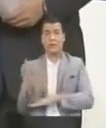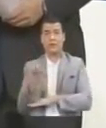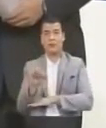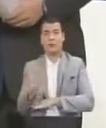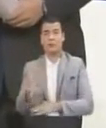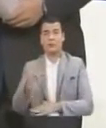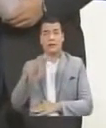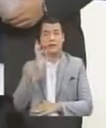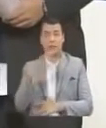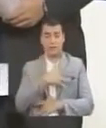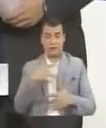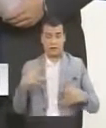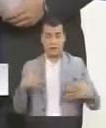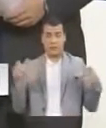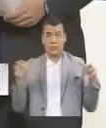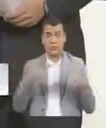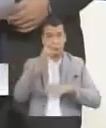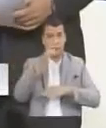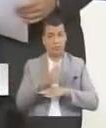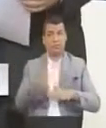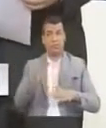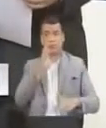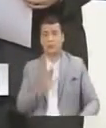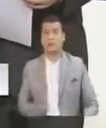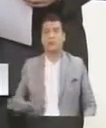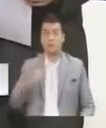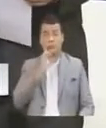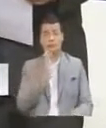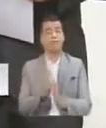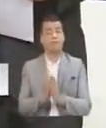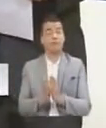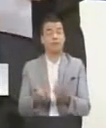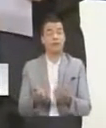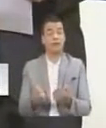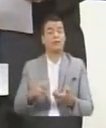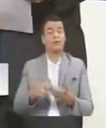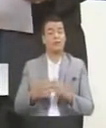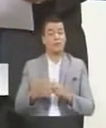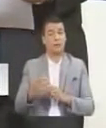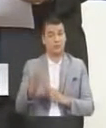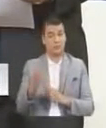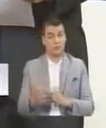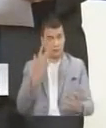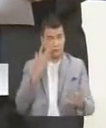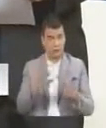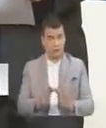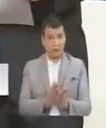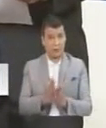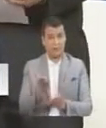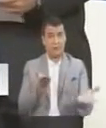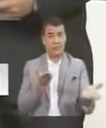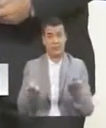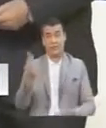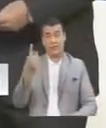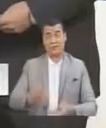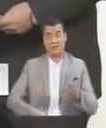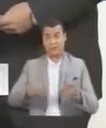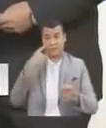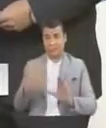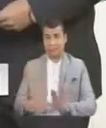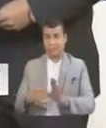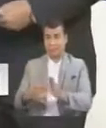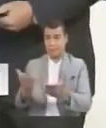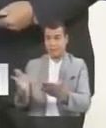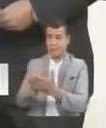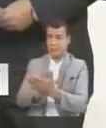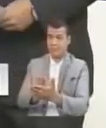entidad la cual, según la Contraloría General de la República, afronta un debacle financiero que la hace insostenible. Edwin, buenos días y adelante con la información